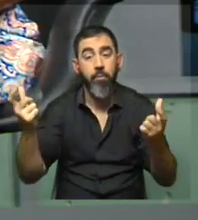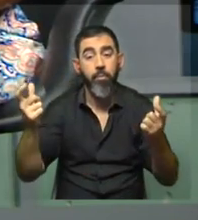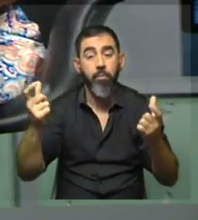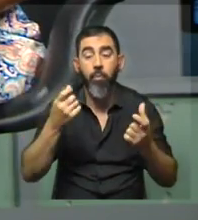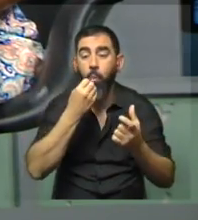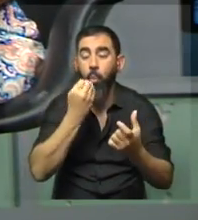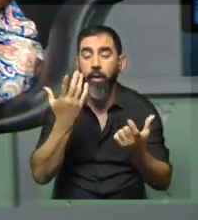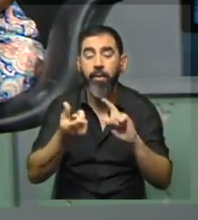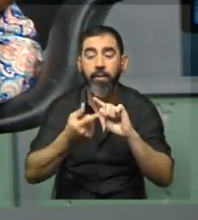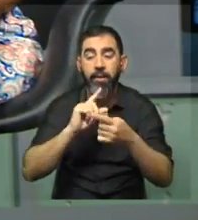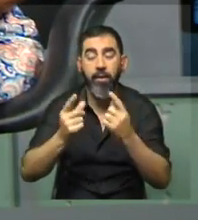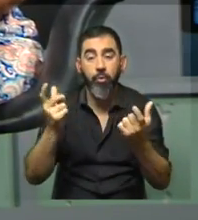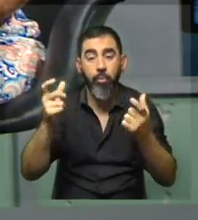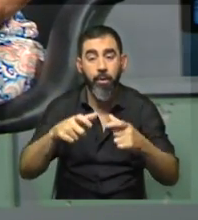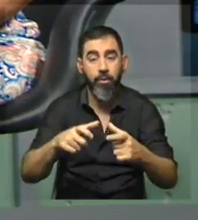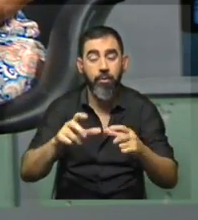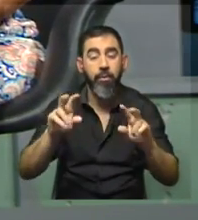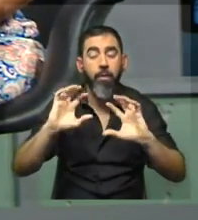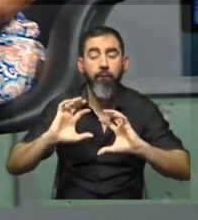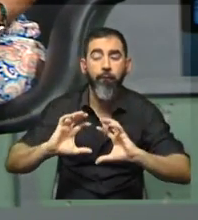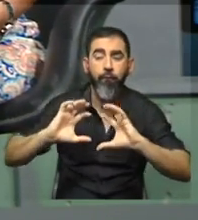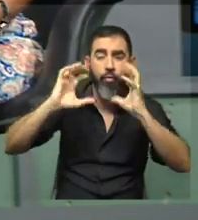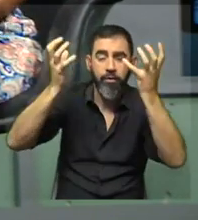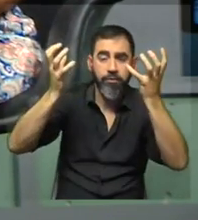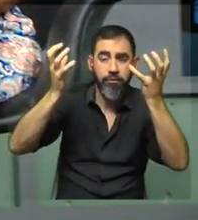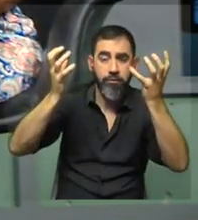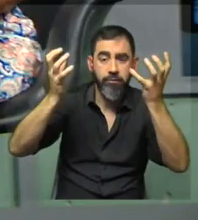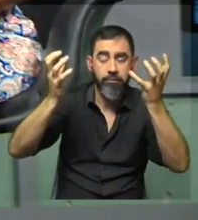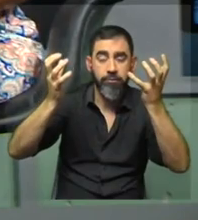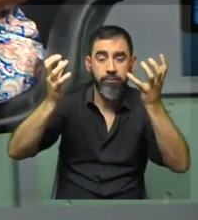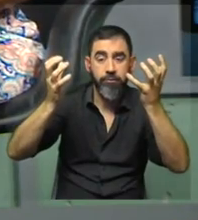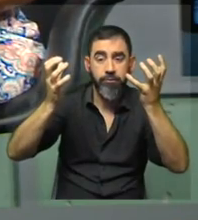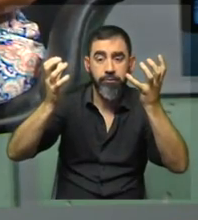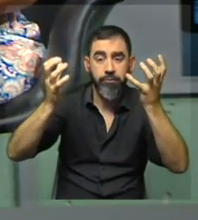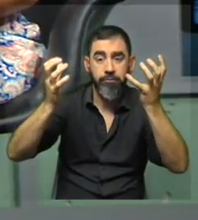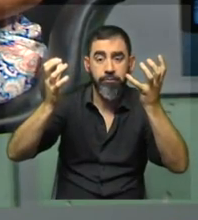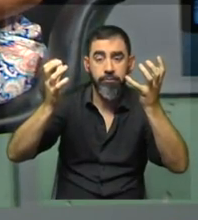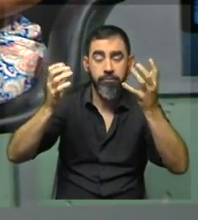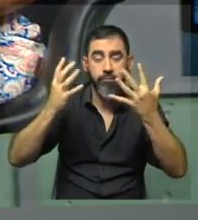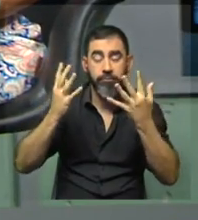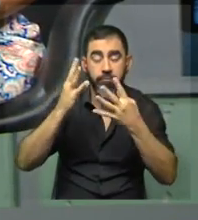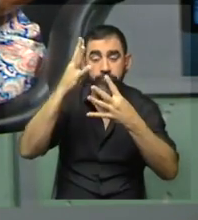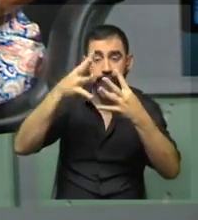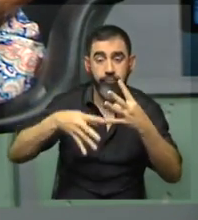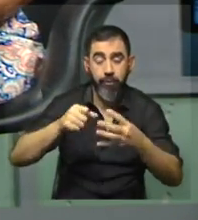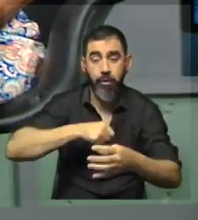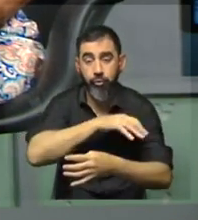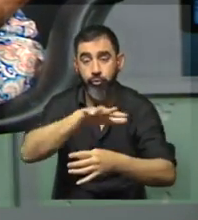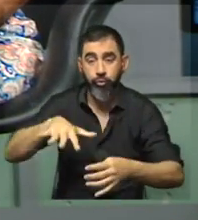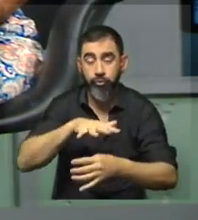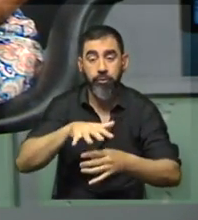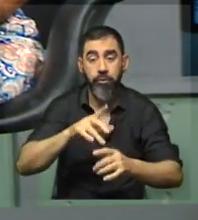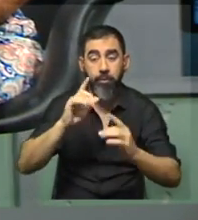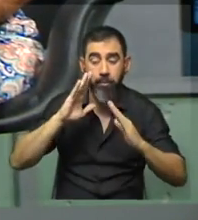trato. Nosotros estamos acostumbrados a hablar de violencias, de todas las violencias que transversalizan nuestra sociedad, pero entre ellas la dirigida